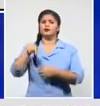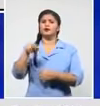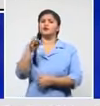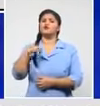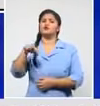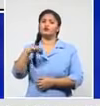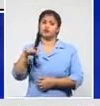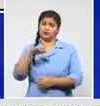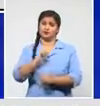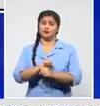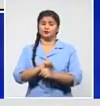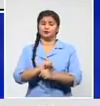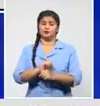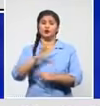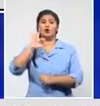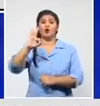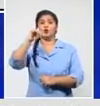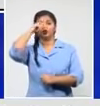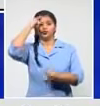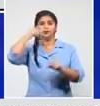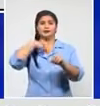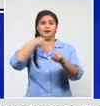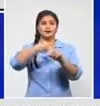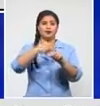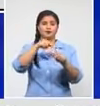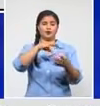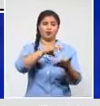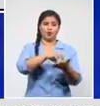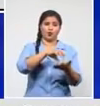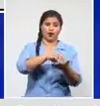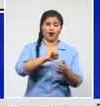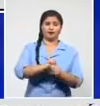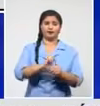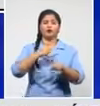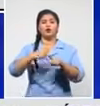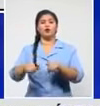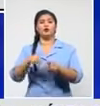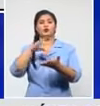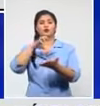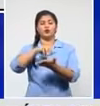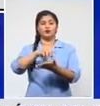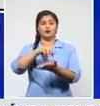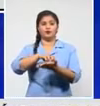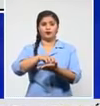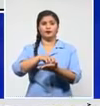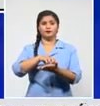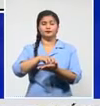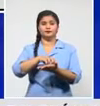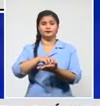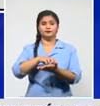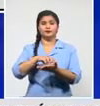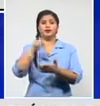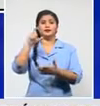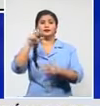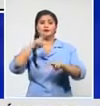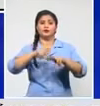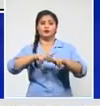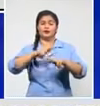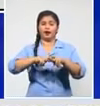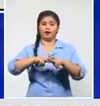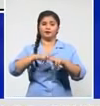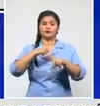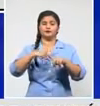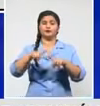de septiembre, en el Policlínico en Centro Habana, en